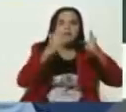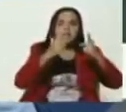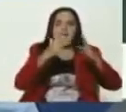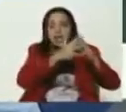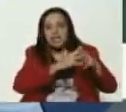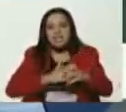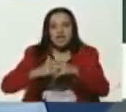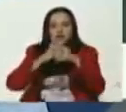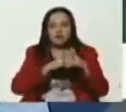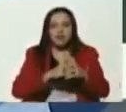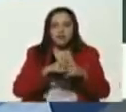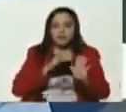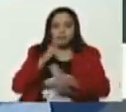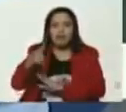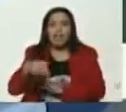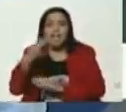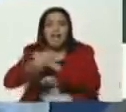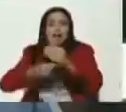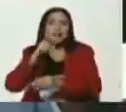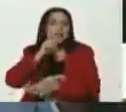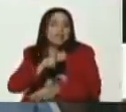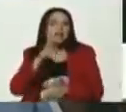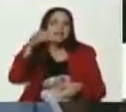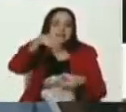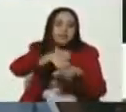a caerles a mentira, se meten.